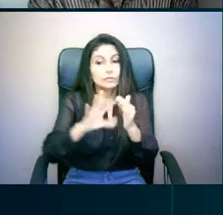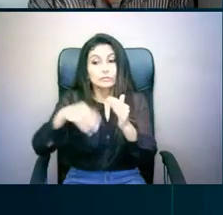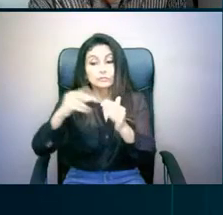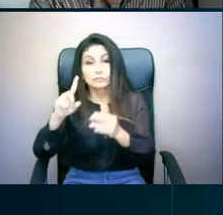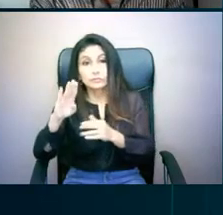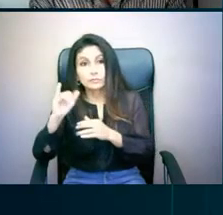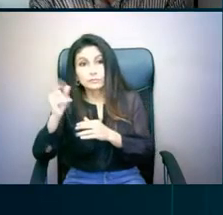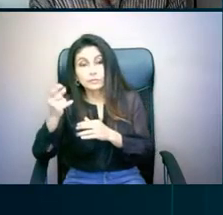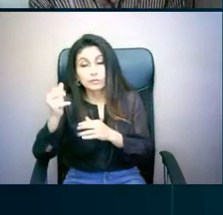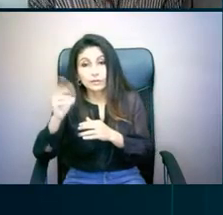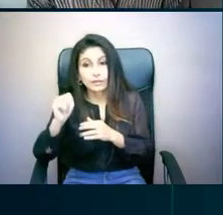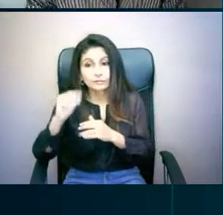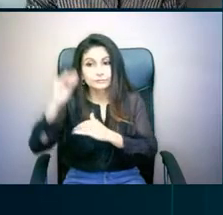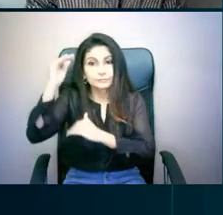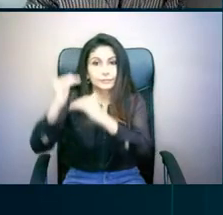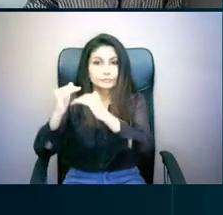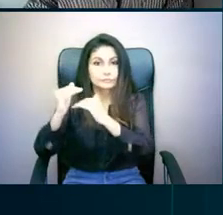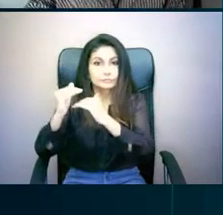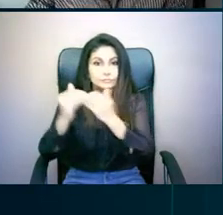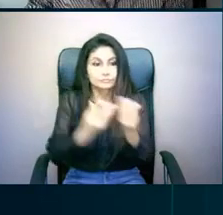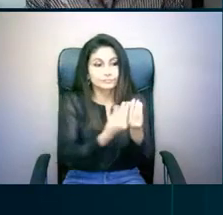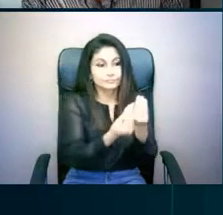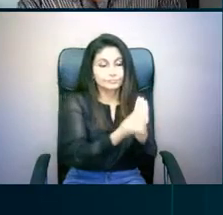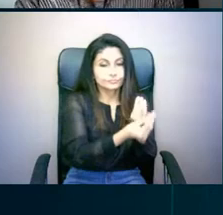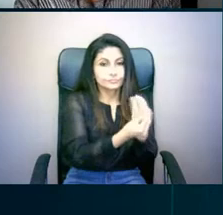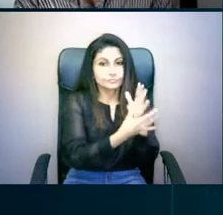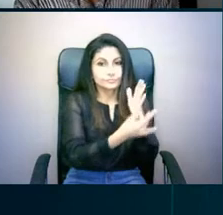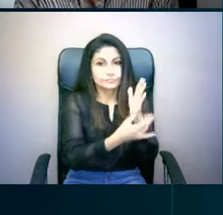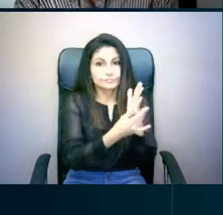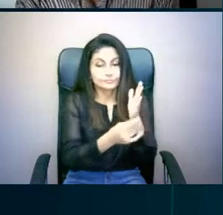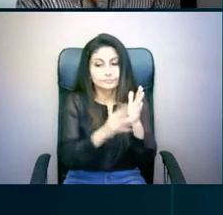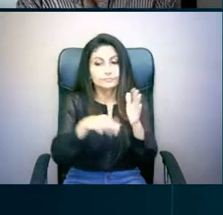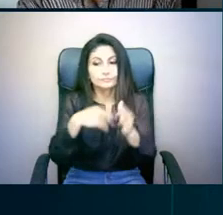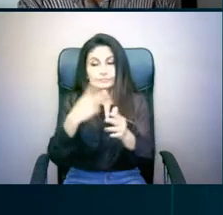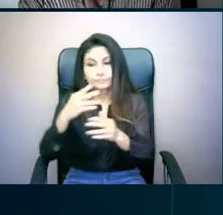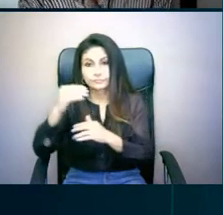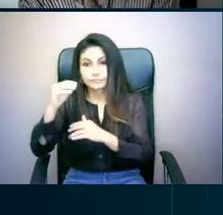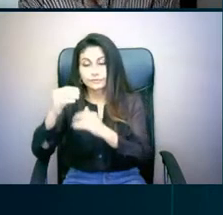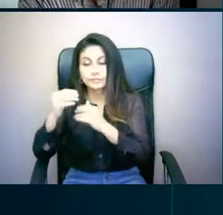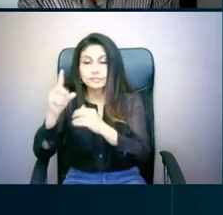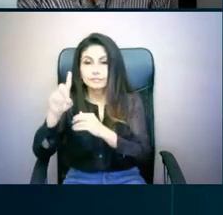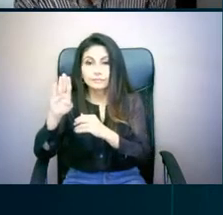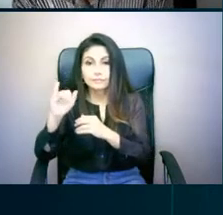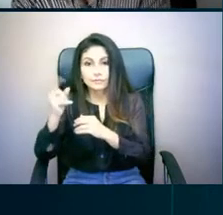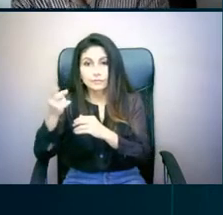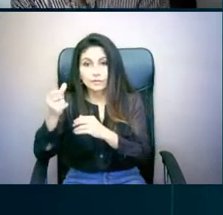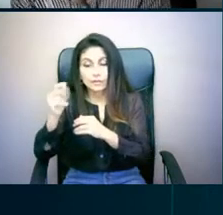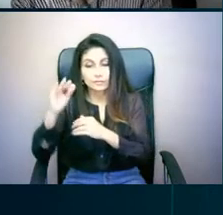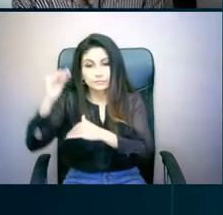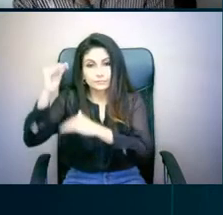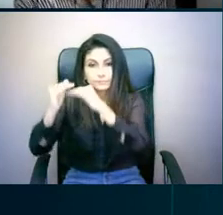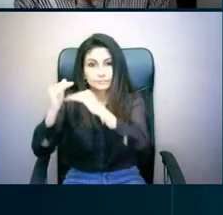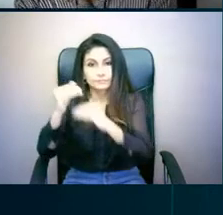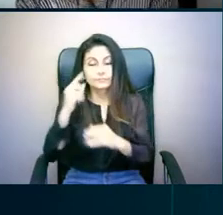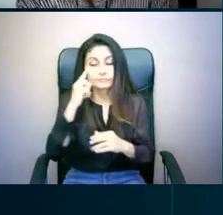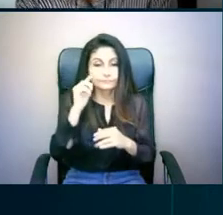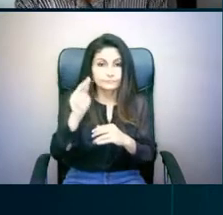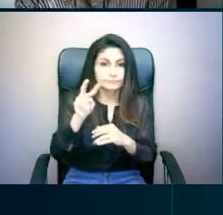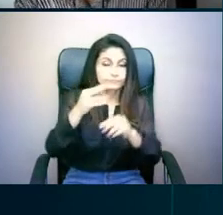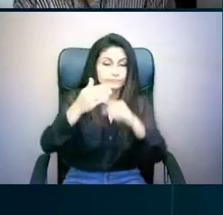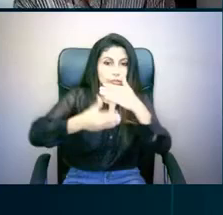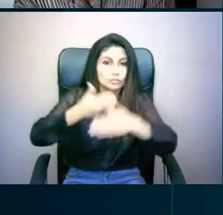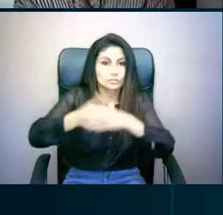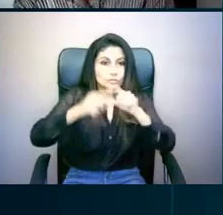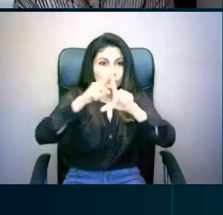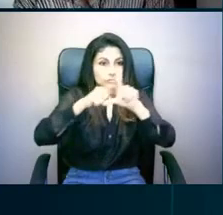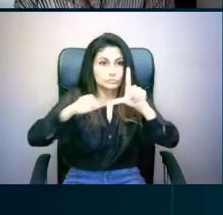¿Listo? Ahora, entonces miremos como los procesos que tuvimos acá. Digamos